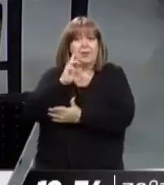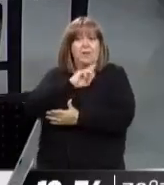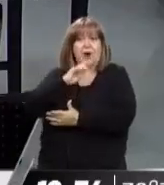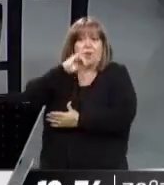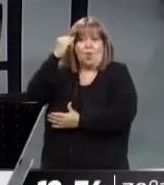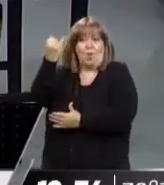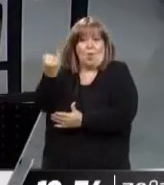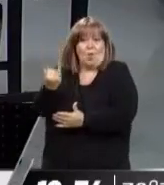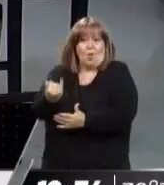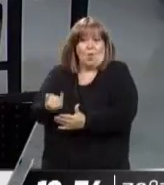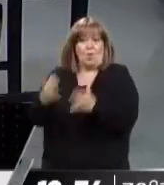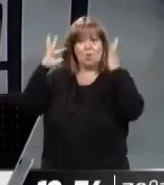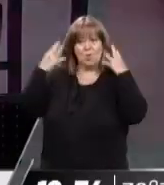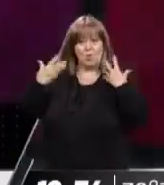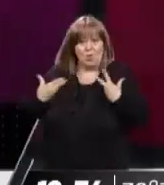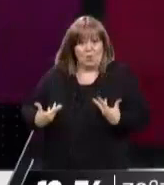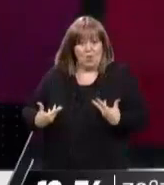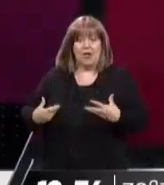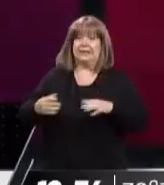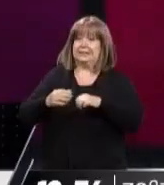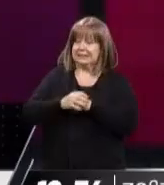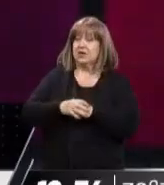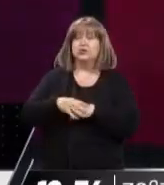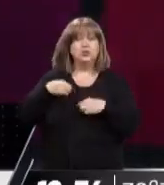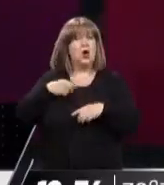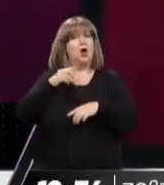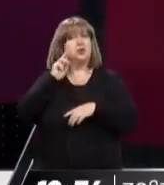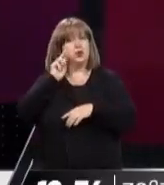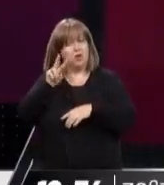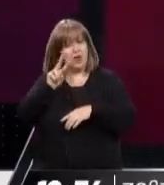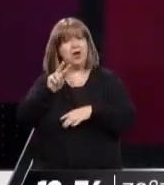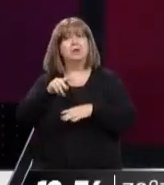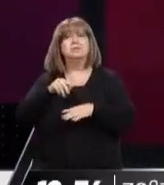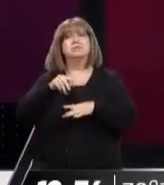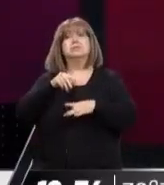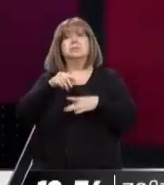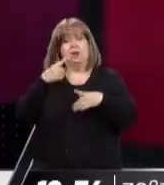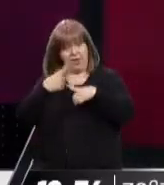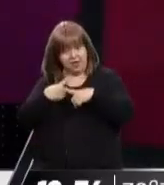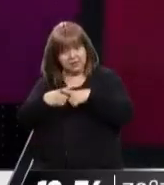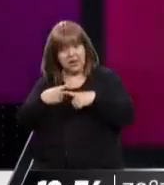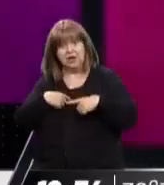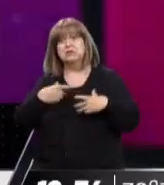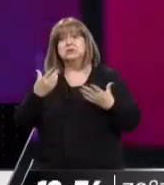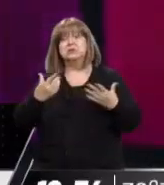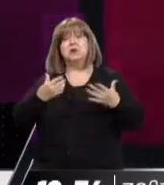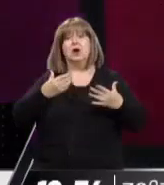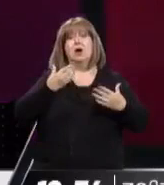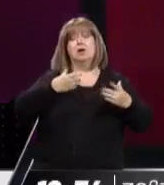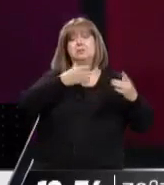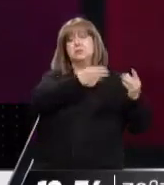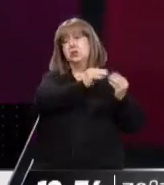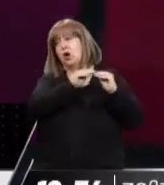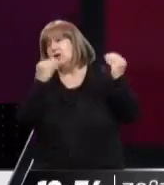de belleza? La verdad que yo cuando veo la fiesta de la vendimia veo 18 personas que suben al escenario. Eso de si es linda o no, creo que por ahí